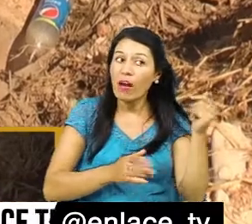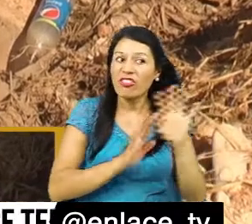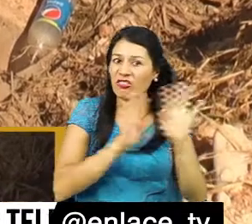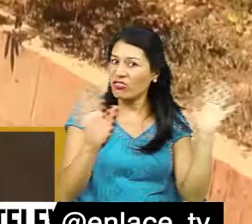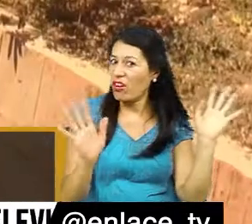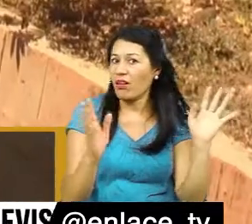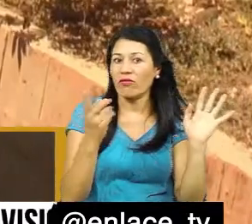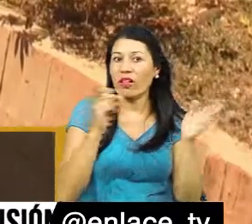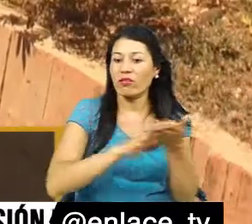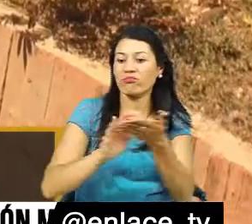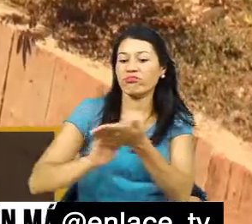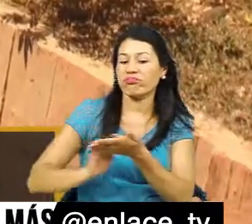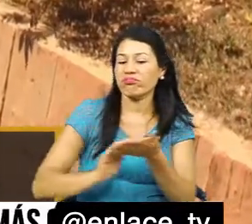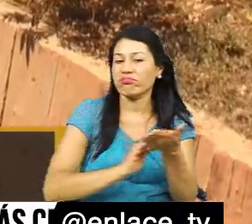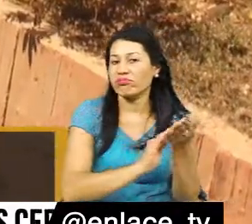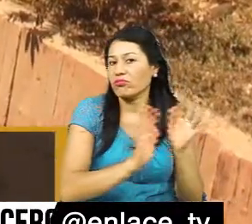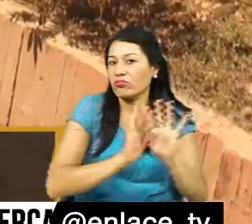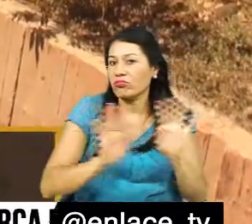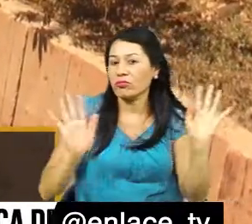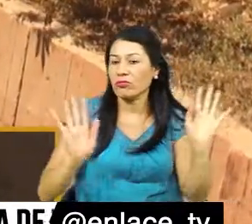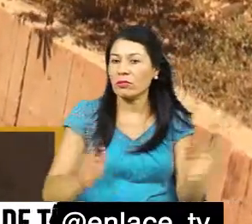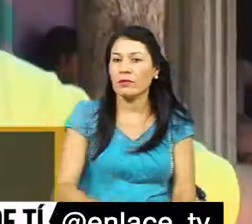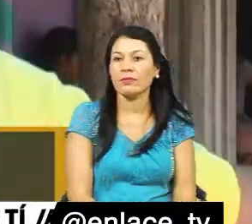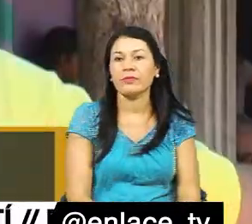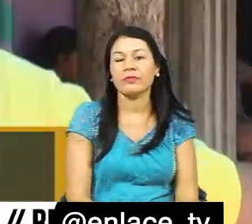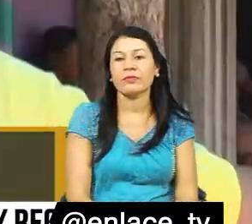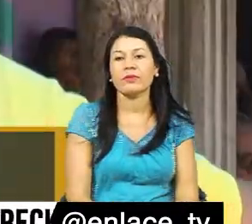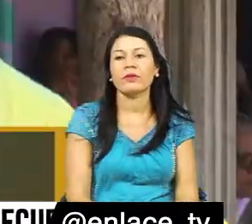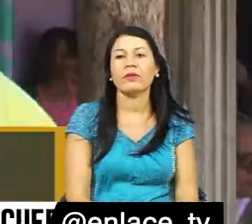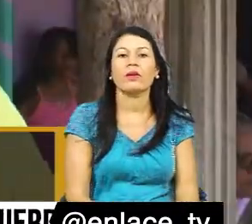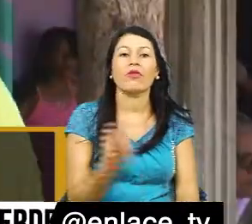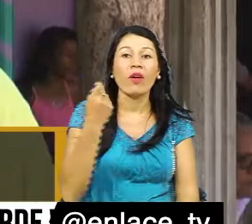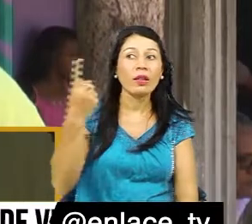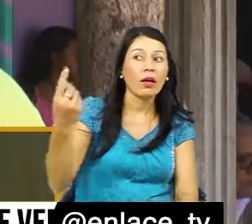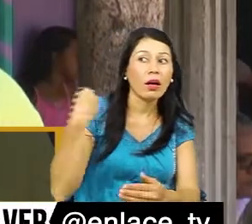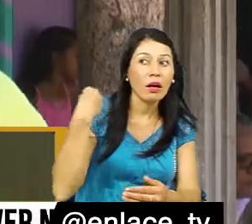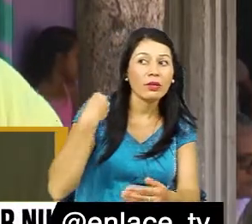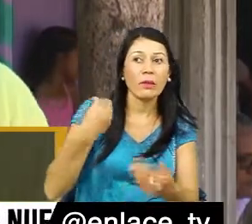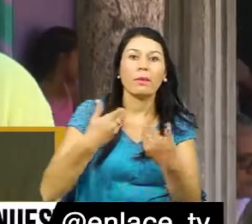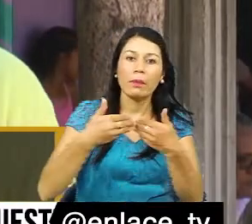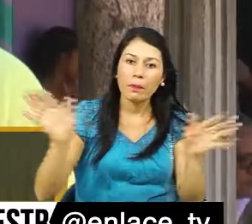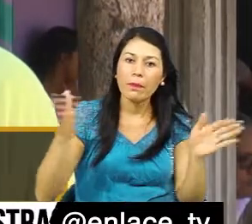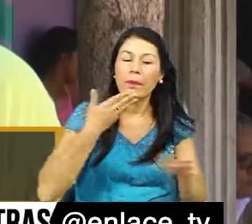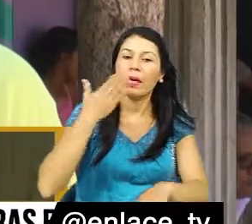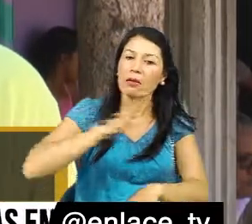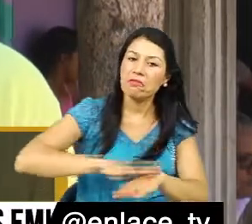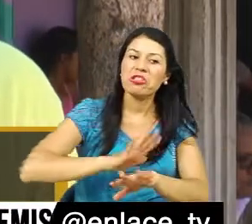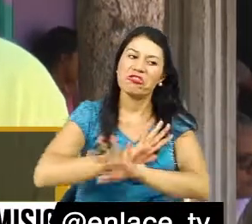ahí. Ahora falta es de que nos den la vía libre de las pólizas y eso, pero